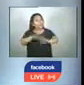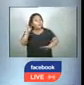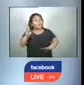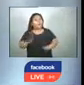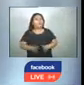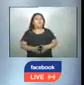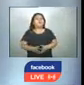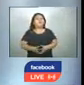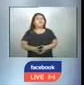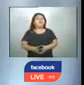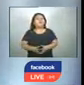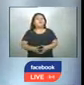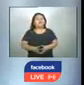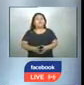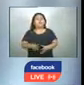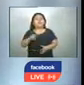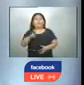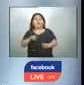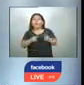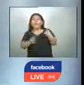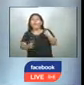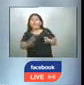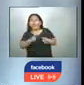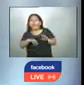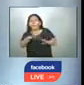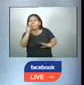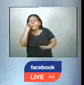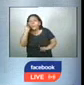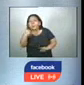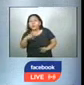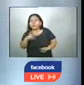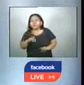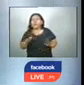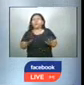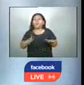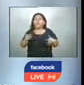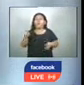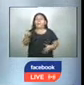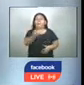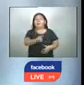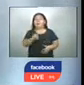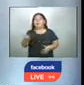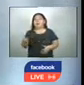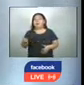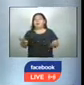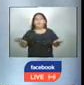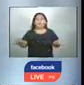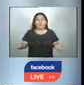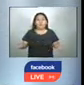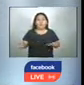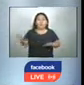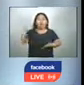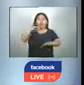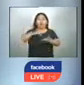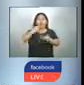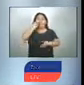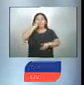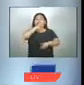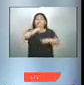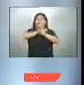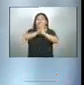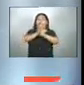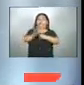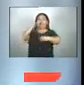personas. Un gran factor de riesgo porque las personas se estén reinfectando por COVID